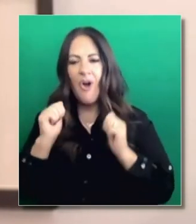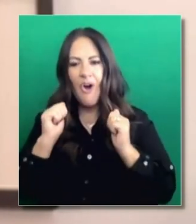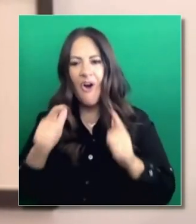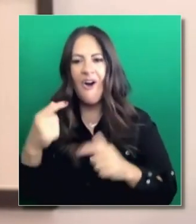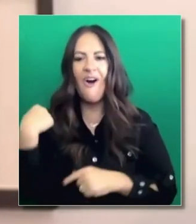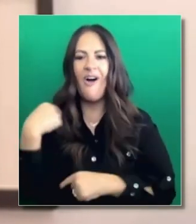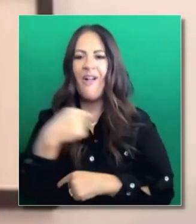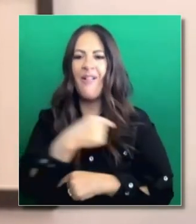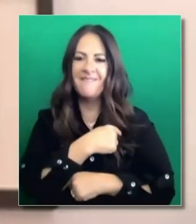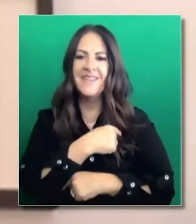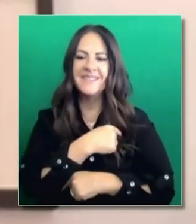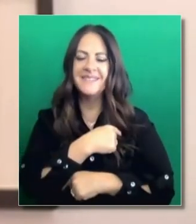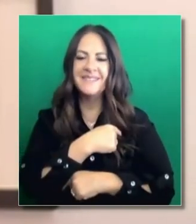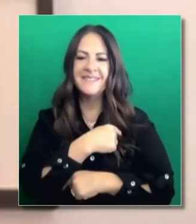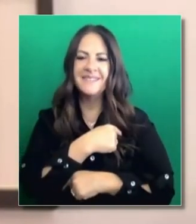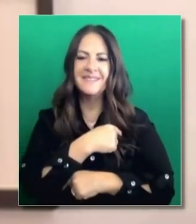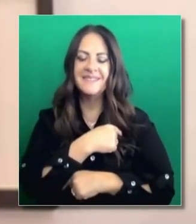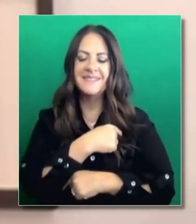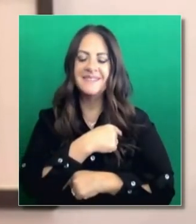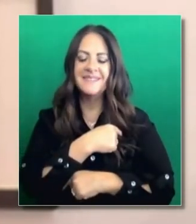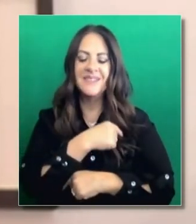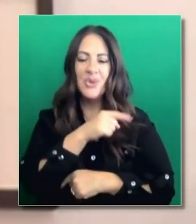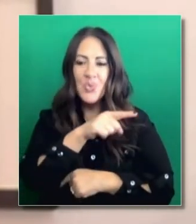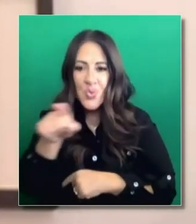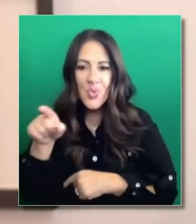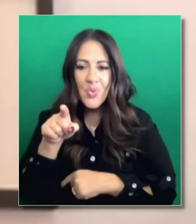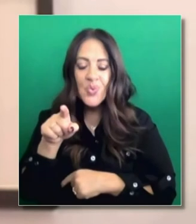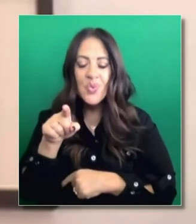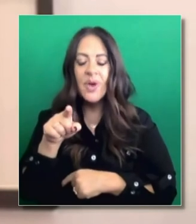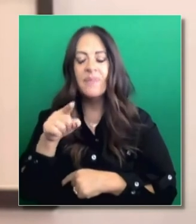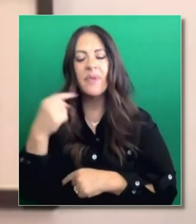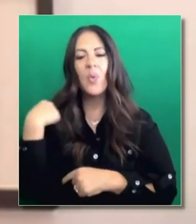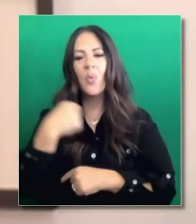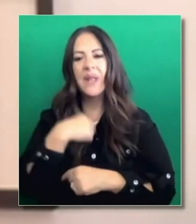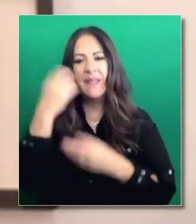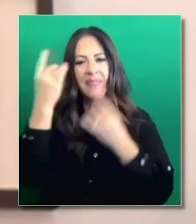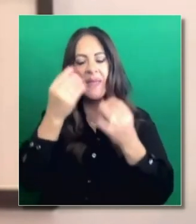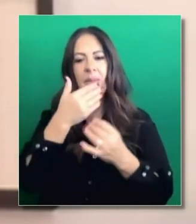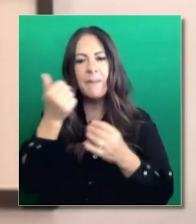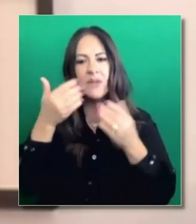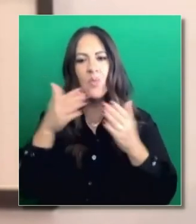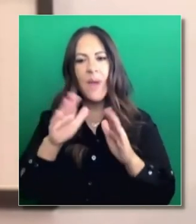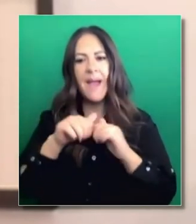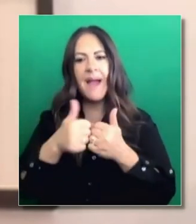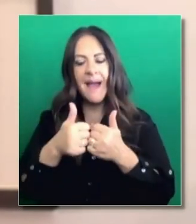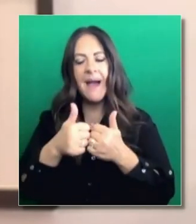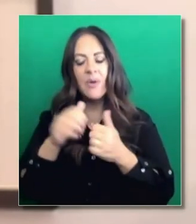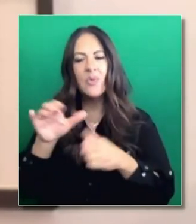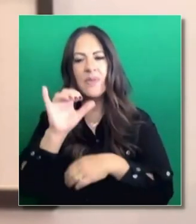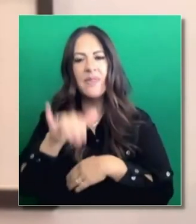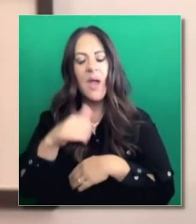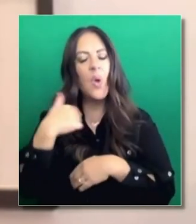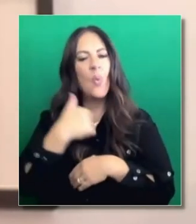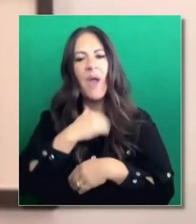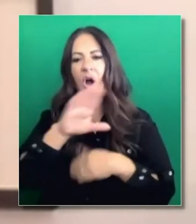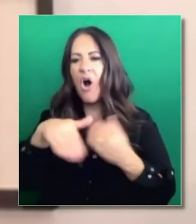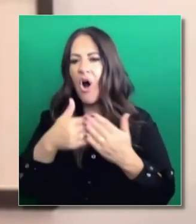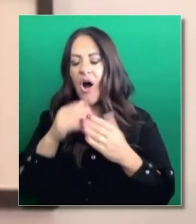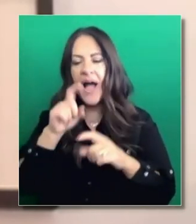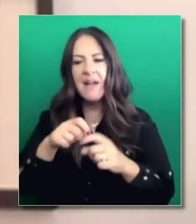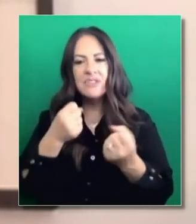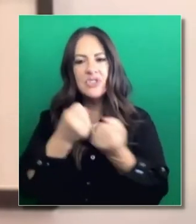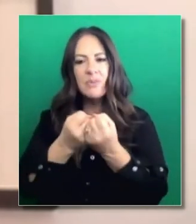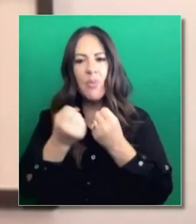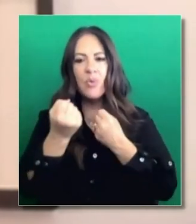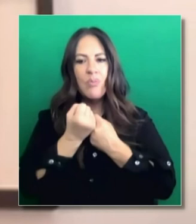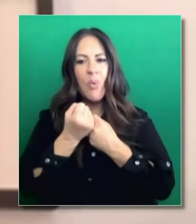en esta nueva propuesta que se interpone hoy para seguir trabajando con cada uno de los condados, trabajando juntos.